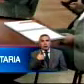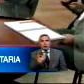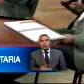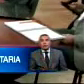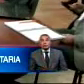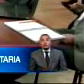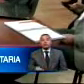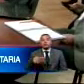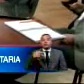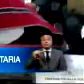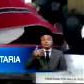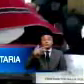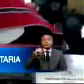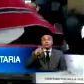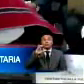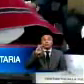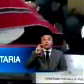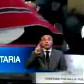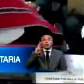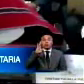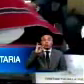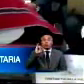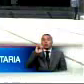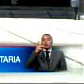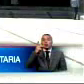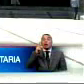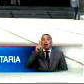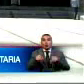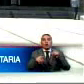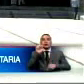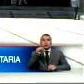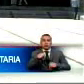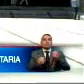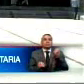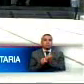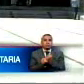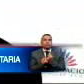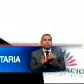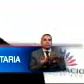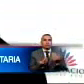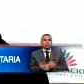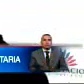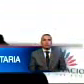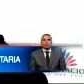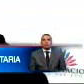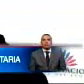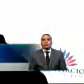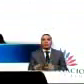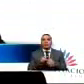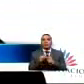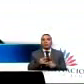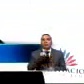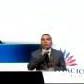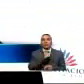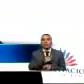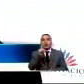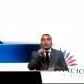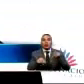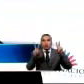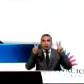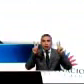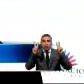En Pachacútic dicen que algunos temas sí serán respaldados por esa organización política. Y entonces, si bien hay algunos